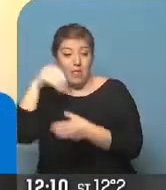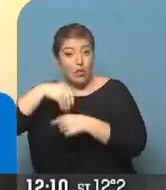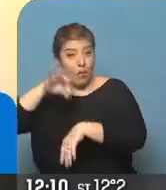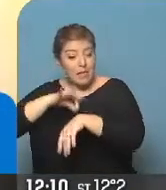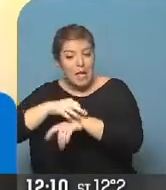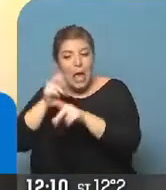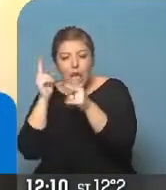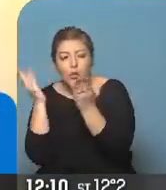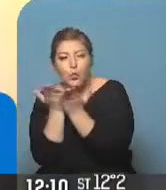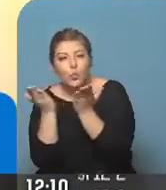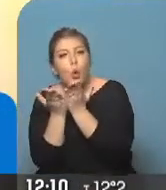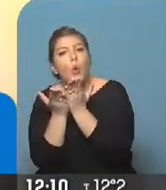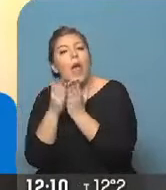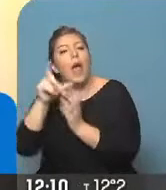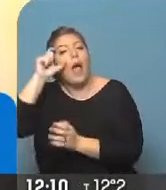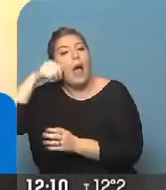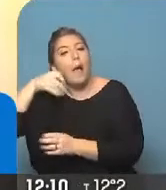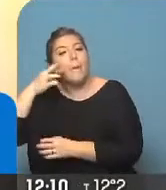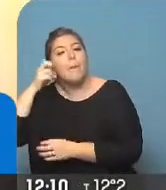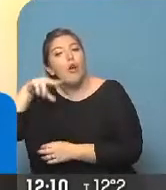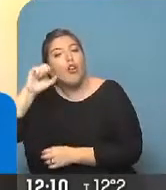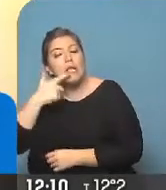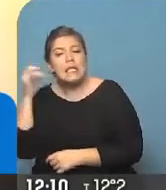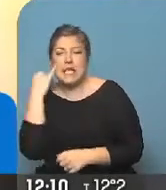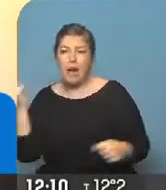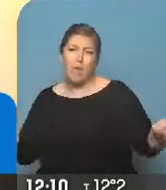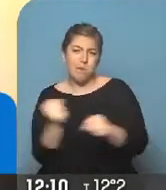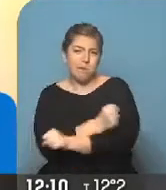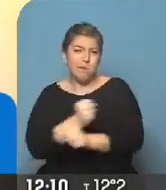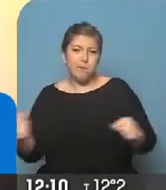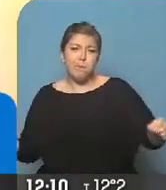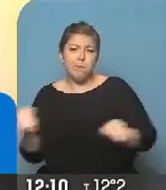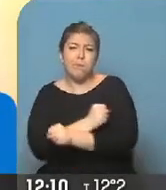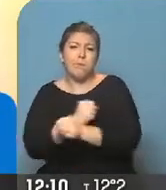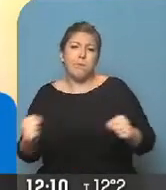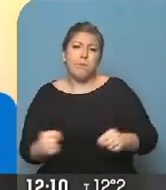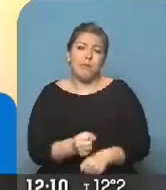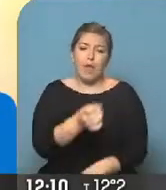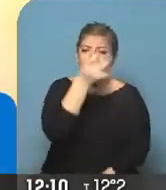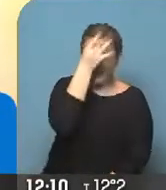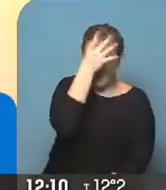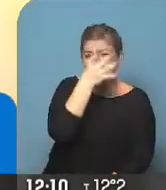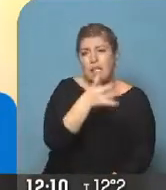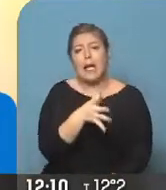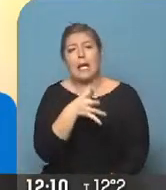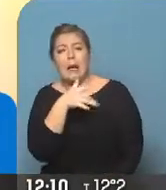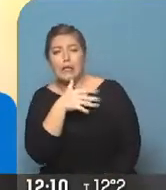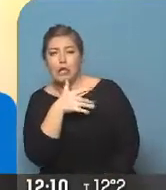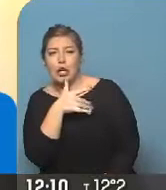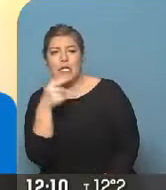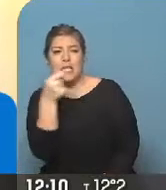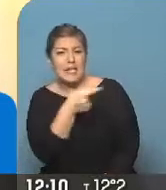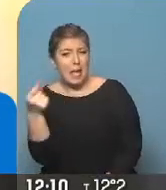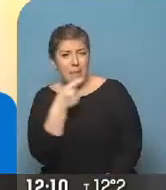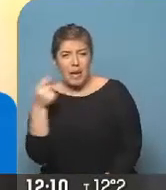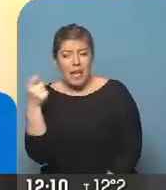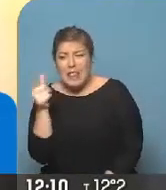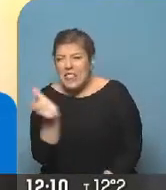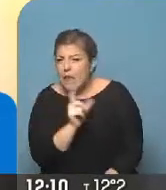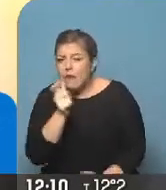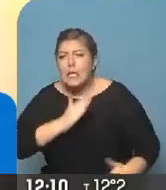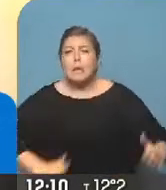embriones, se ha comprobado que entre las 12 y las 14 semanas no hay diferenciaciones fundamentales